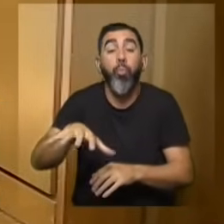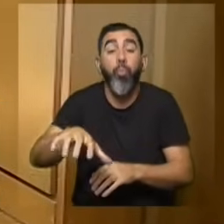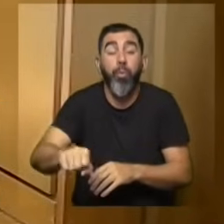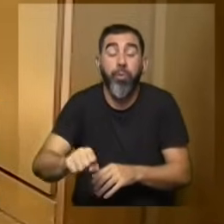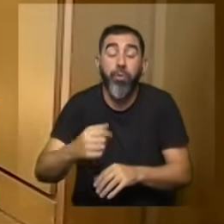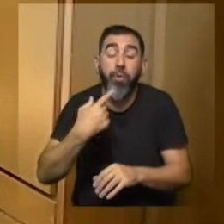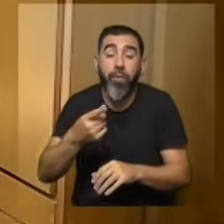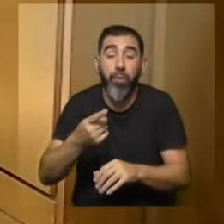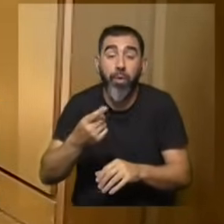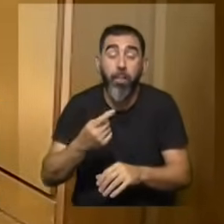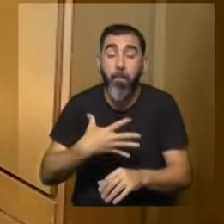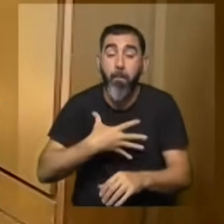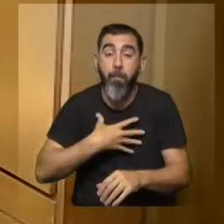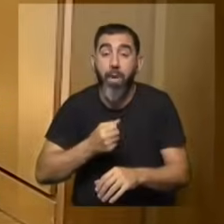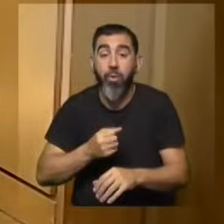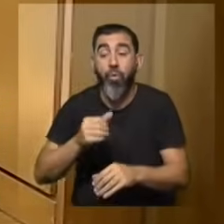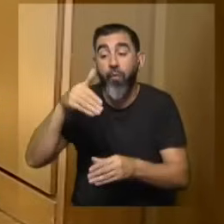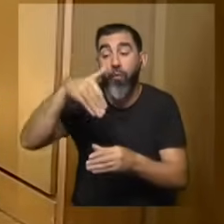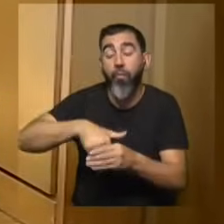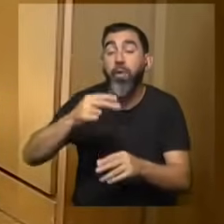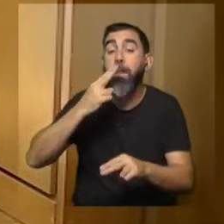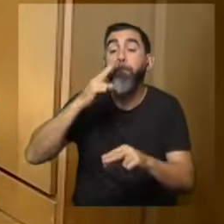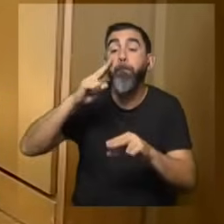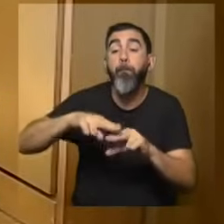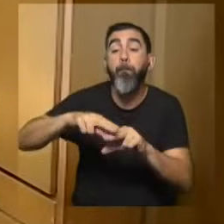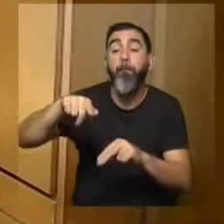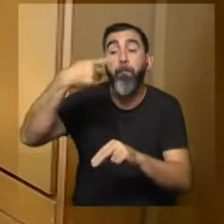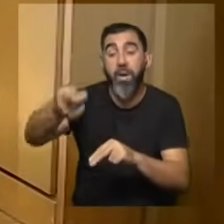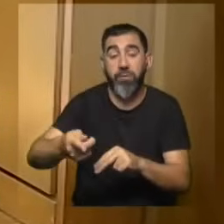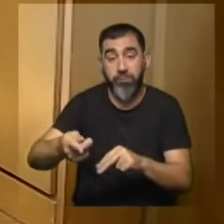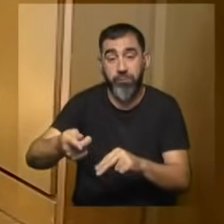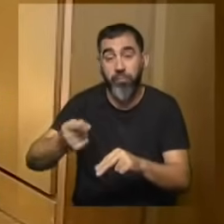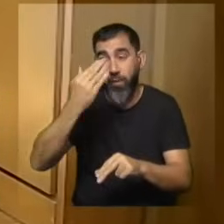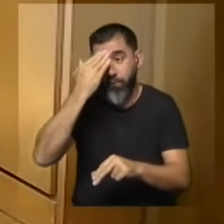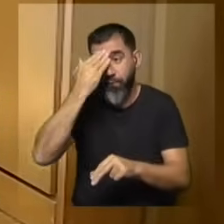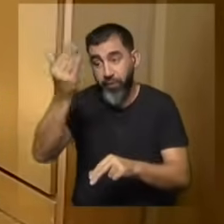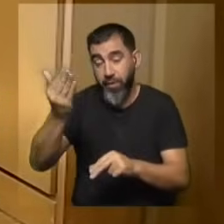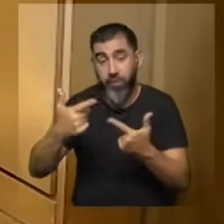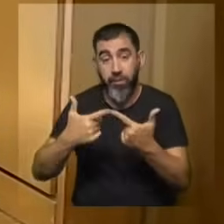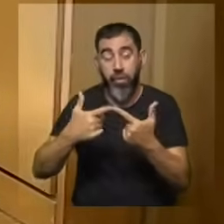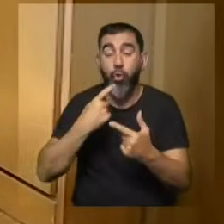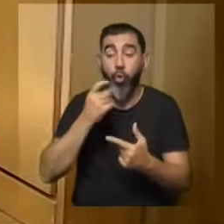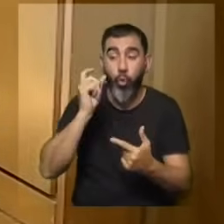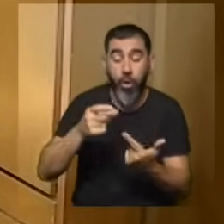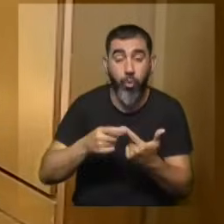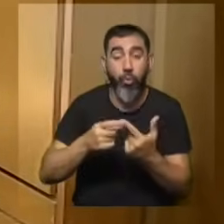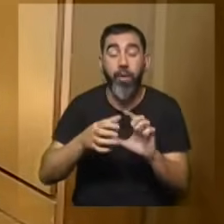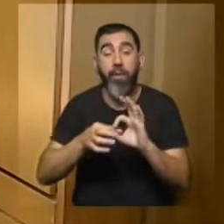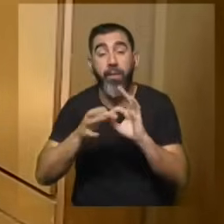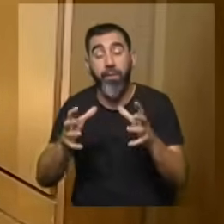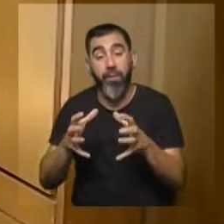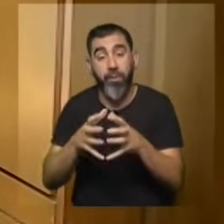establecerse del parte de Partido Nacional que se vote el martes que viene para que el frente amplio el partido Colorado y el partido